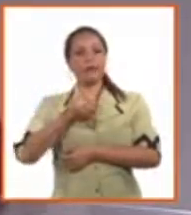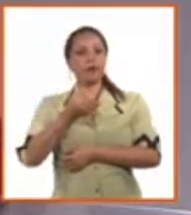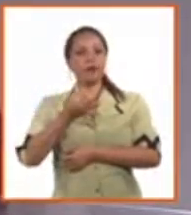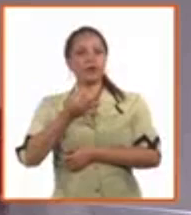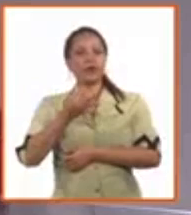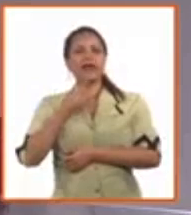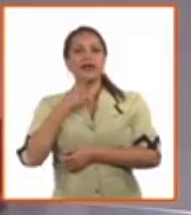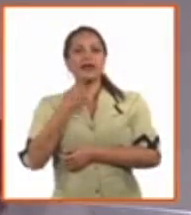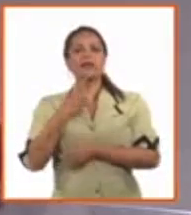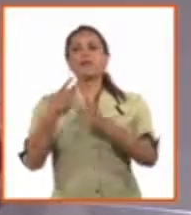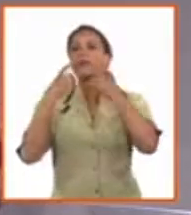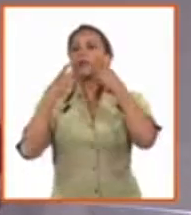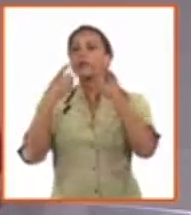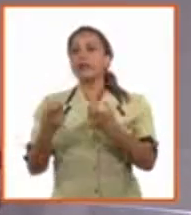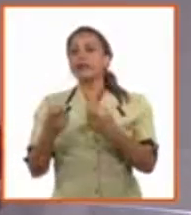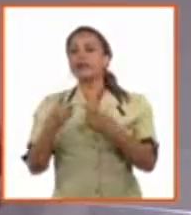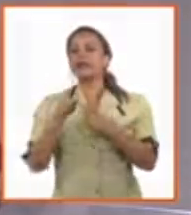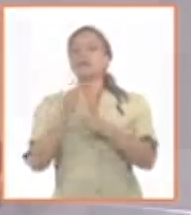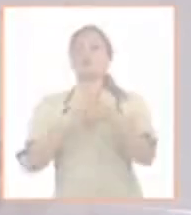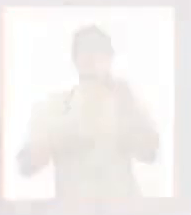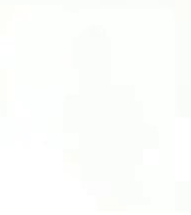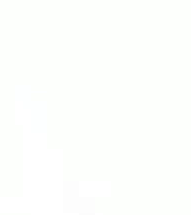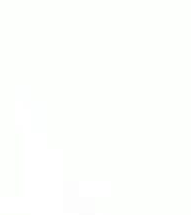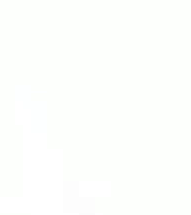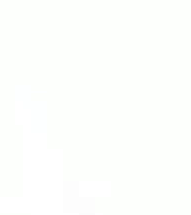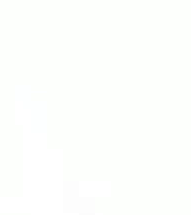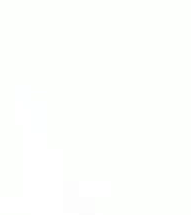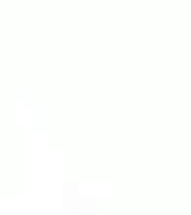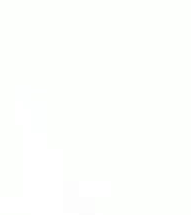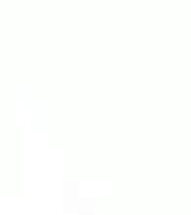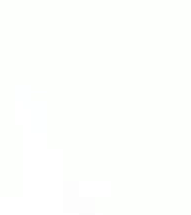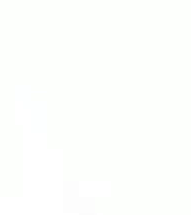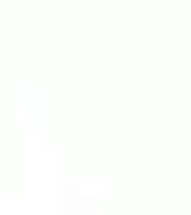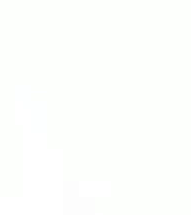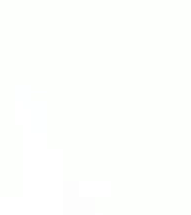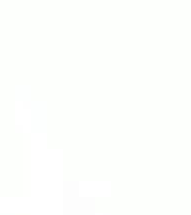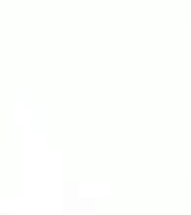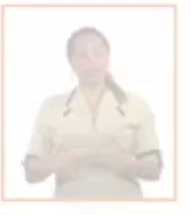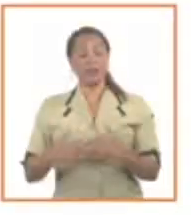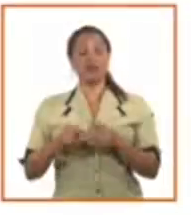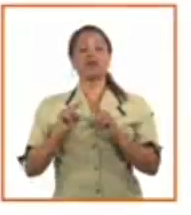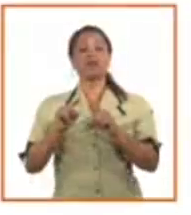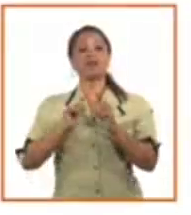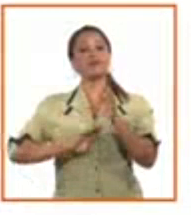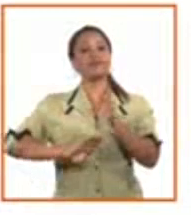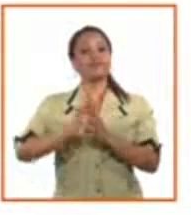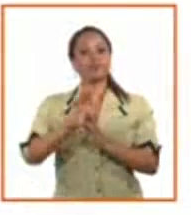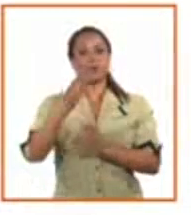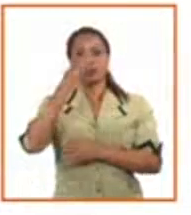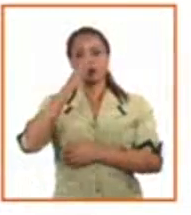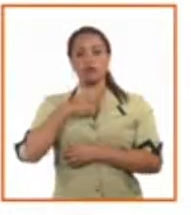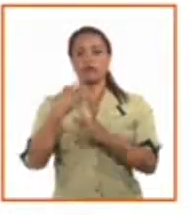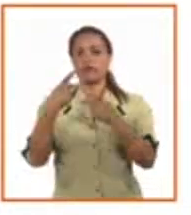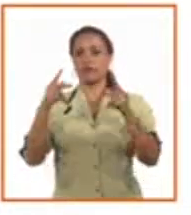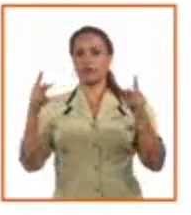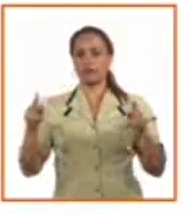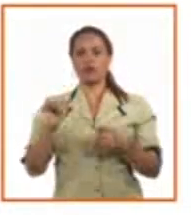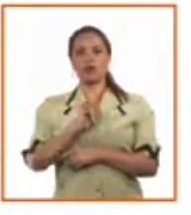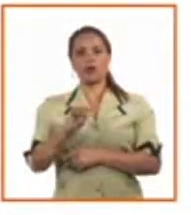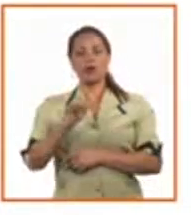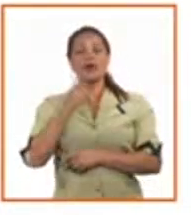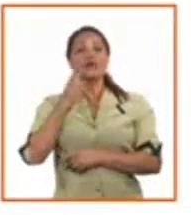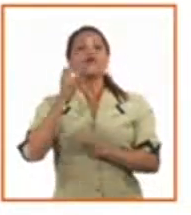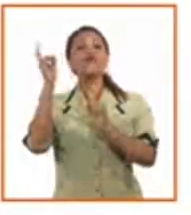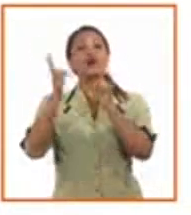referencia a lo importante que eran los principios los valores éticos sobre los cuales tenían que desarrollarse nuestros profesionales